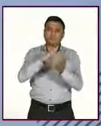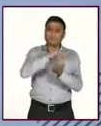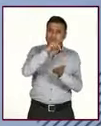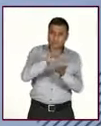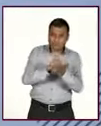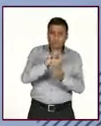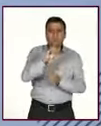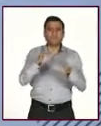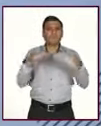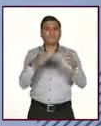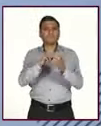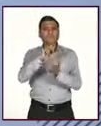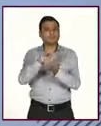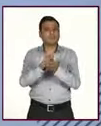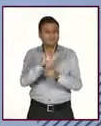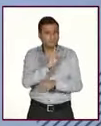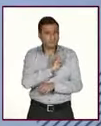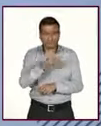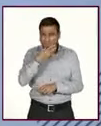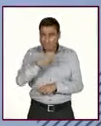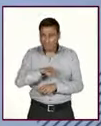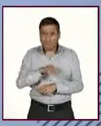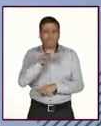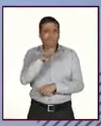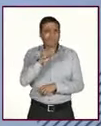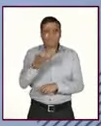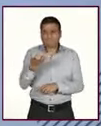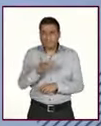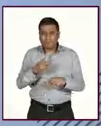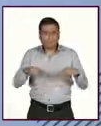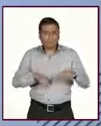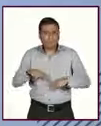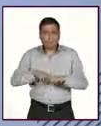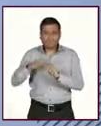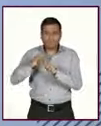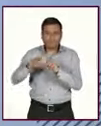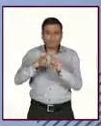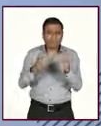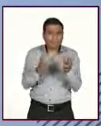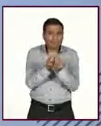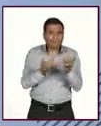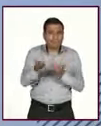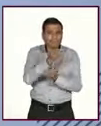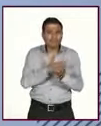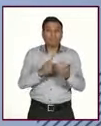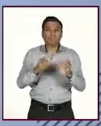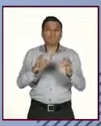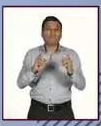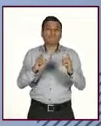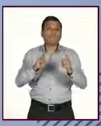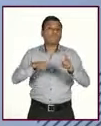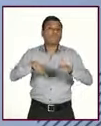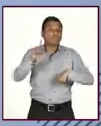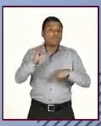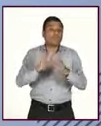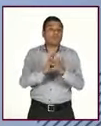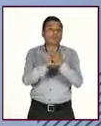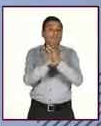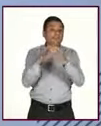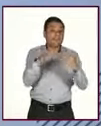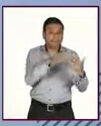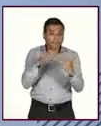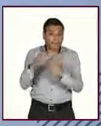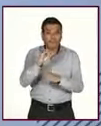comunidad, hacer acciones que promuevan la convivencia, hacer un partido de fútbol, ¿no? Dar una plática